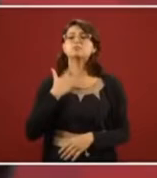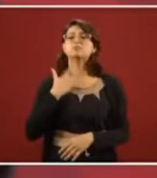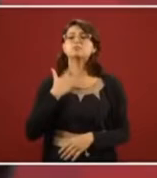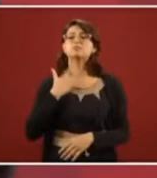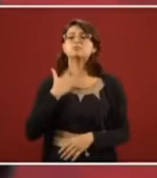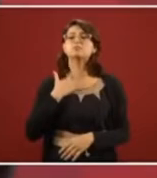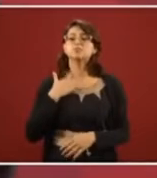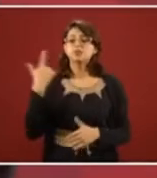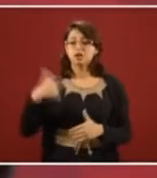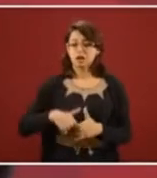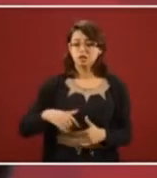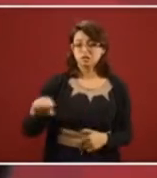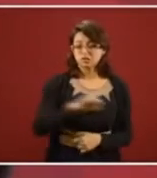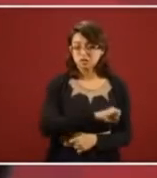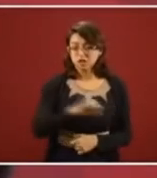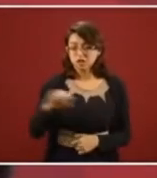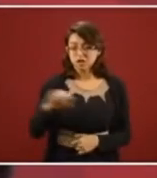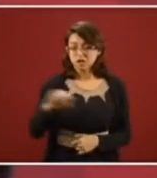i